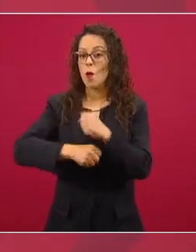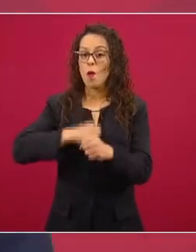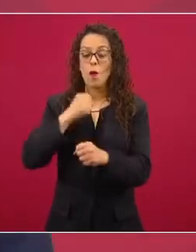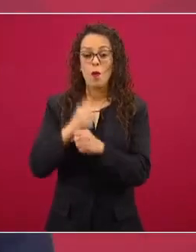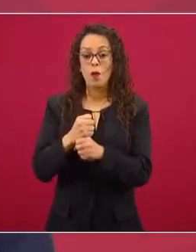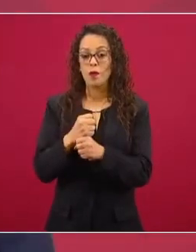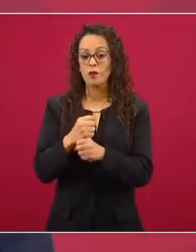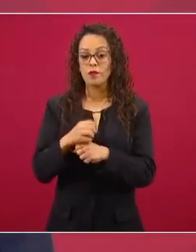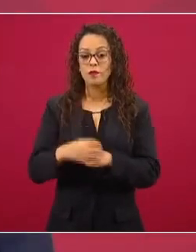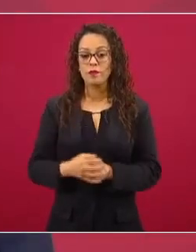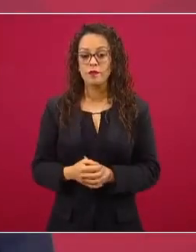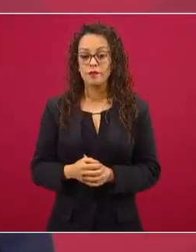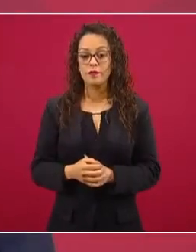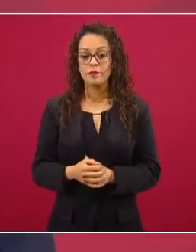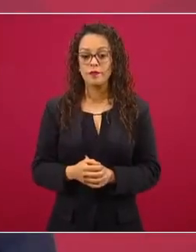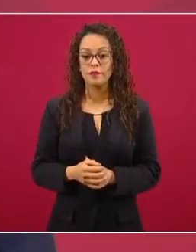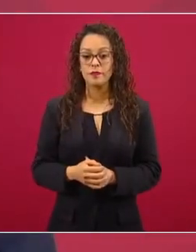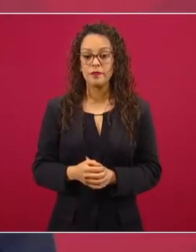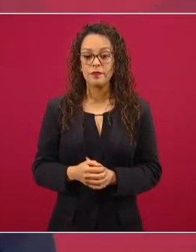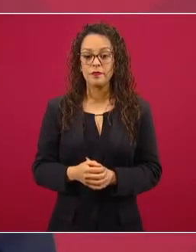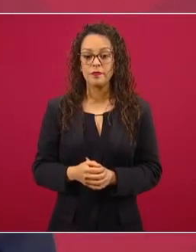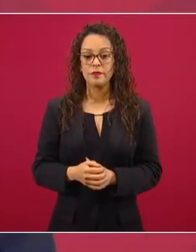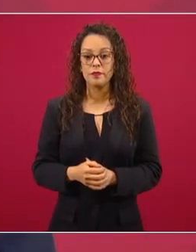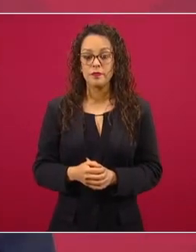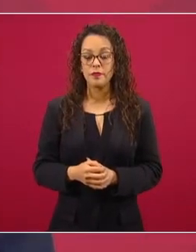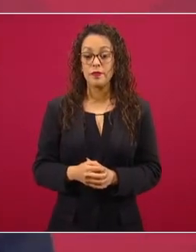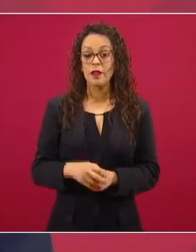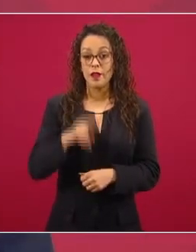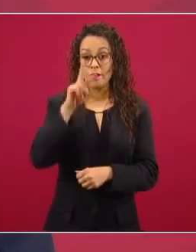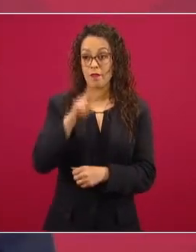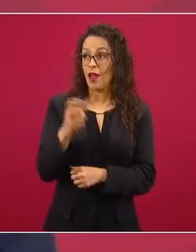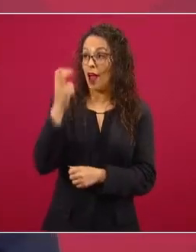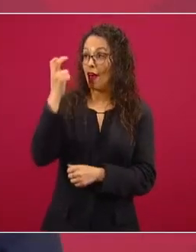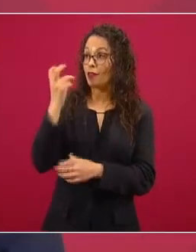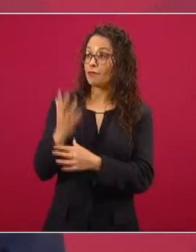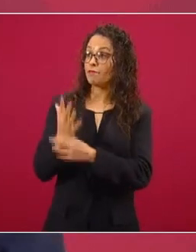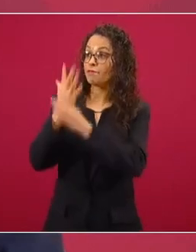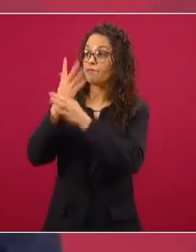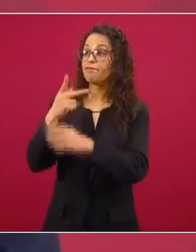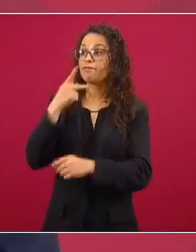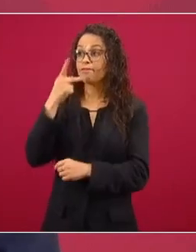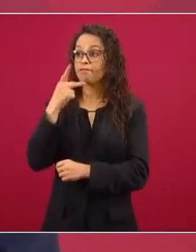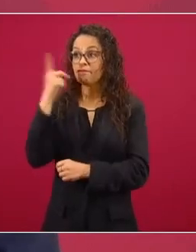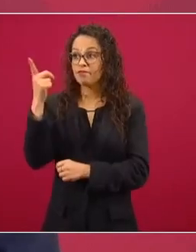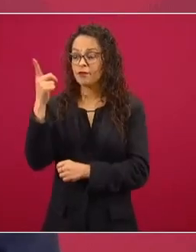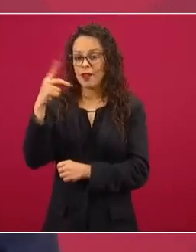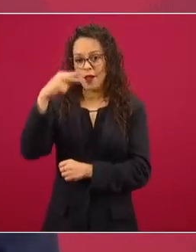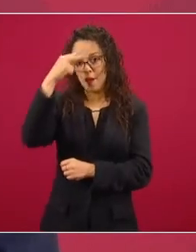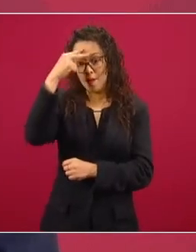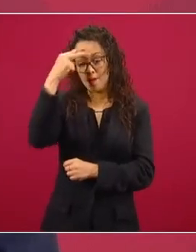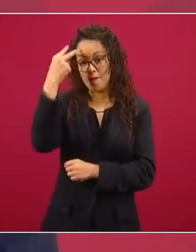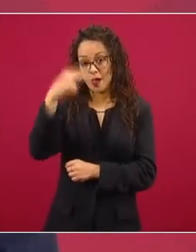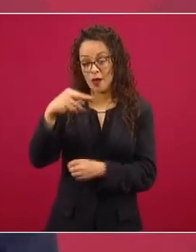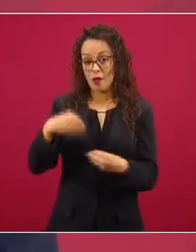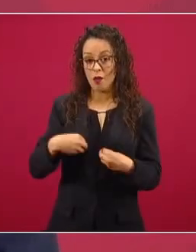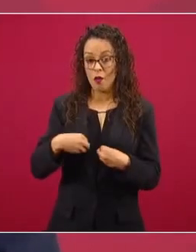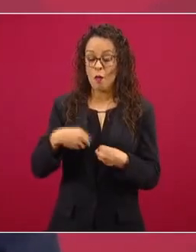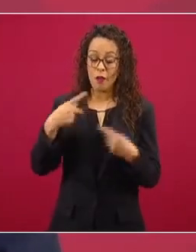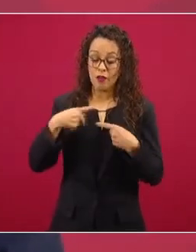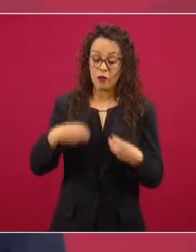fue del agrado de muchos mexicanos que viven y trabajan en Estados